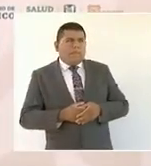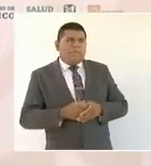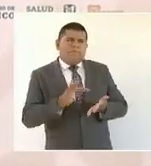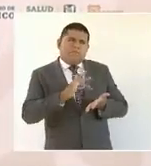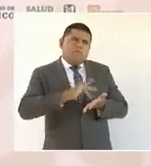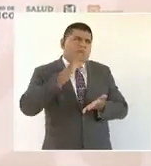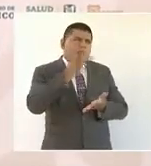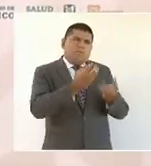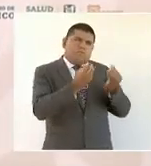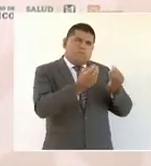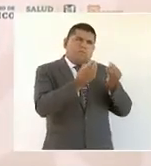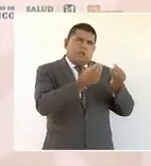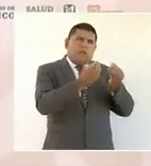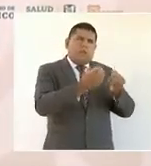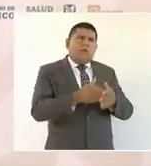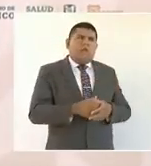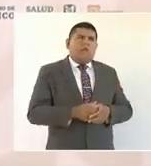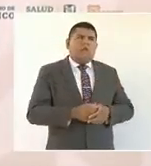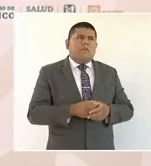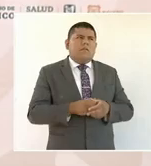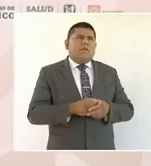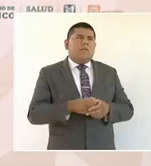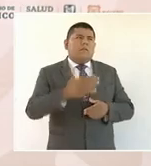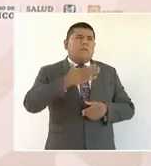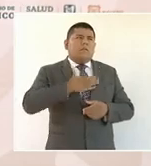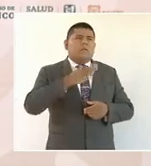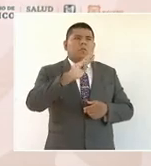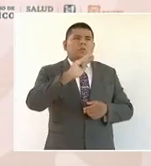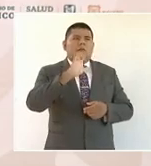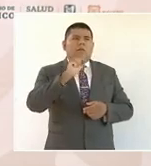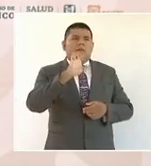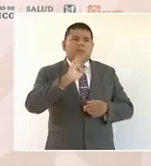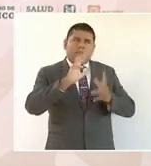muchas gracias, porque ya tengo mi base.